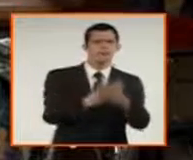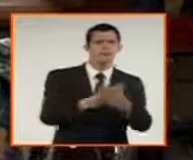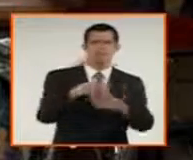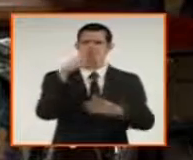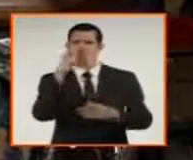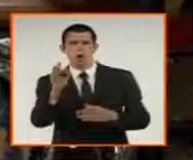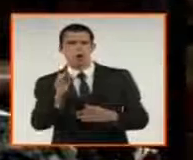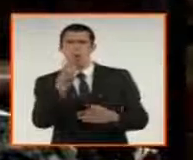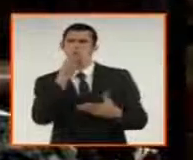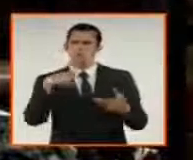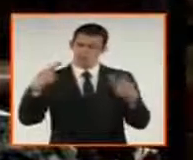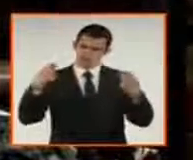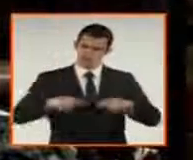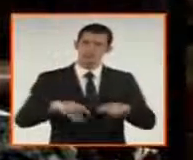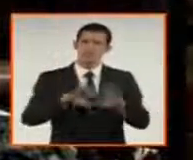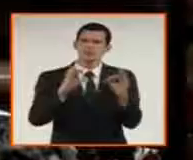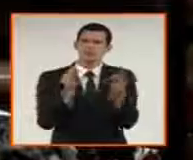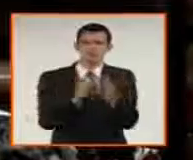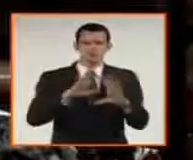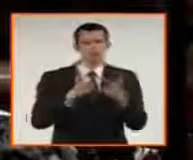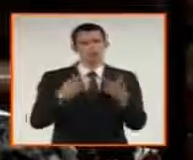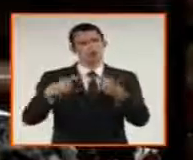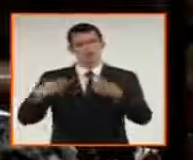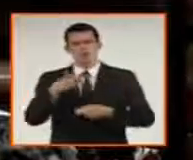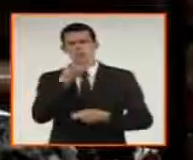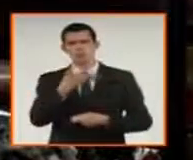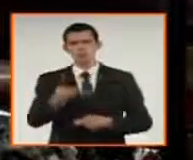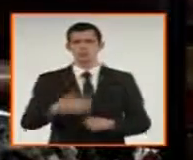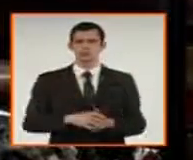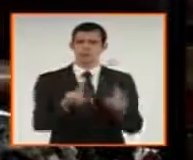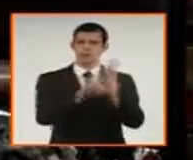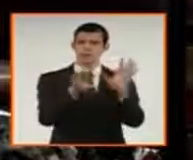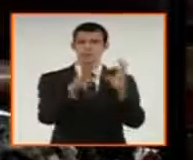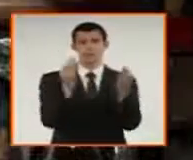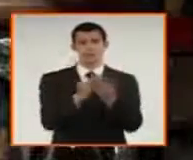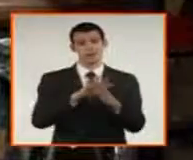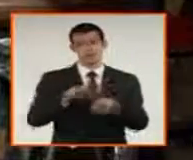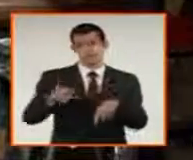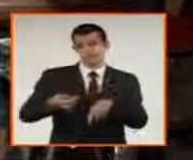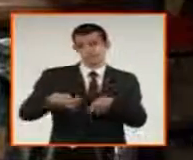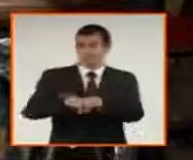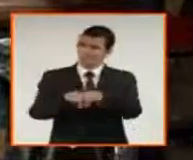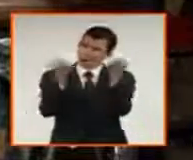y la de su familia. El código es un nuevo récord que ya vamos alcanzando.